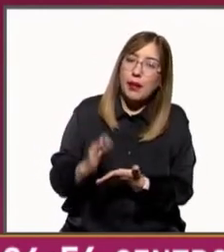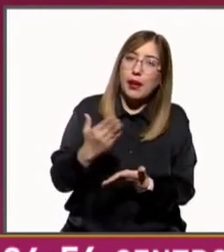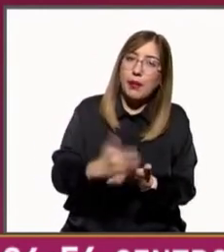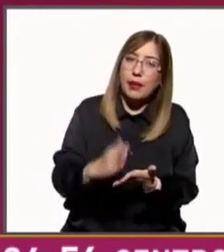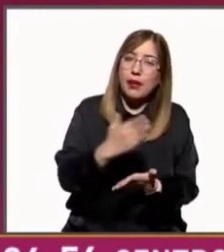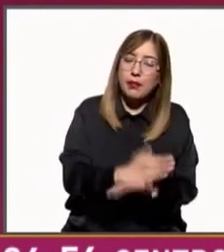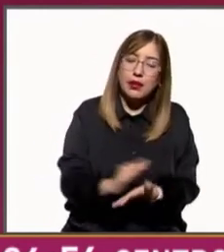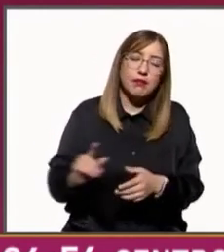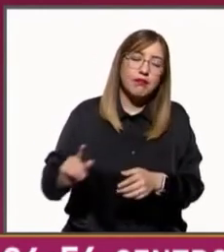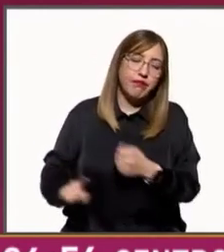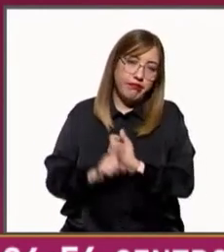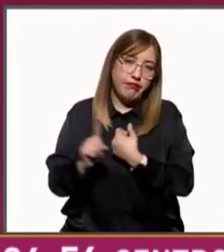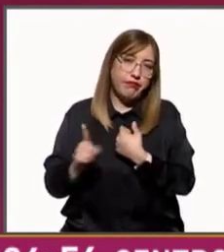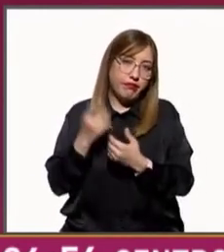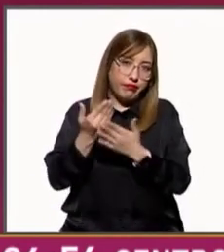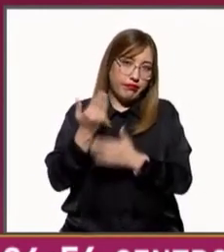crisis.